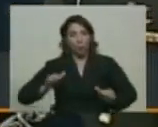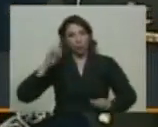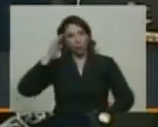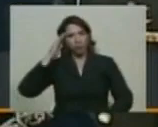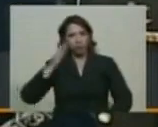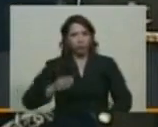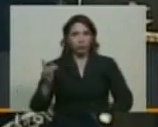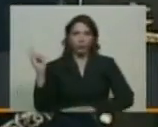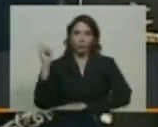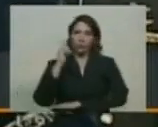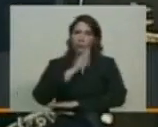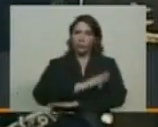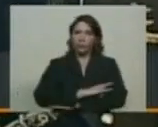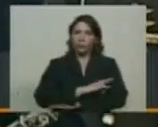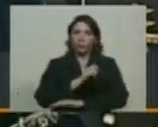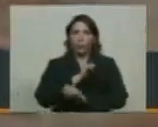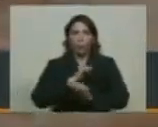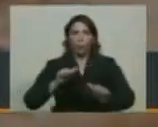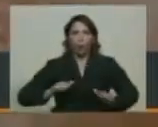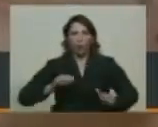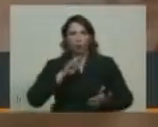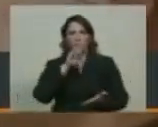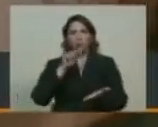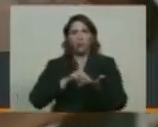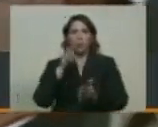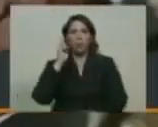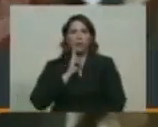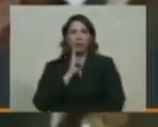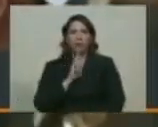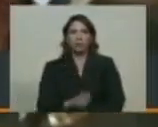Aviación y la Guardia Nacional Bolivariana,